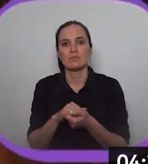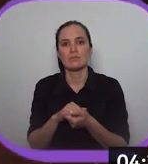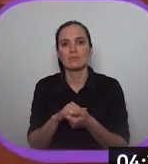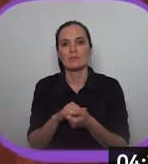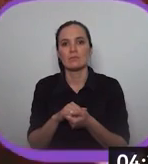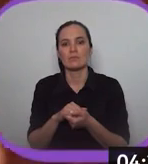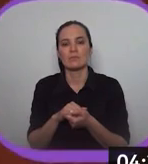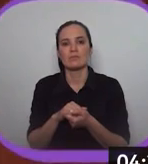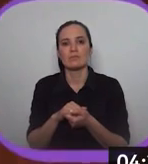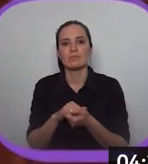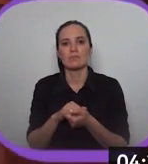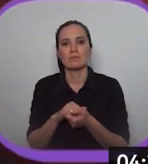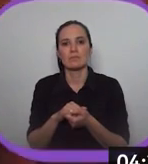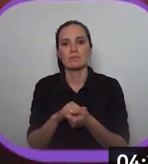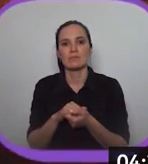¿Qué?